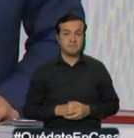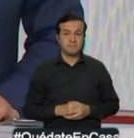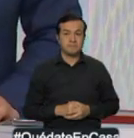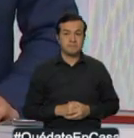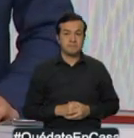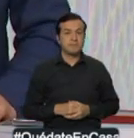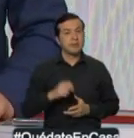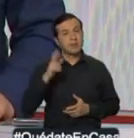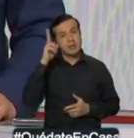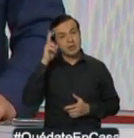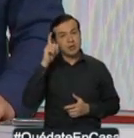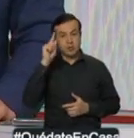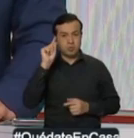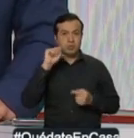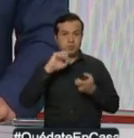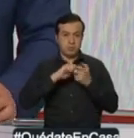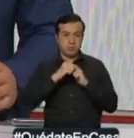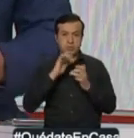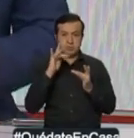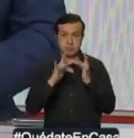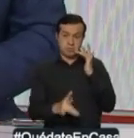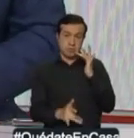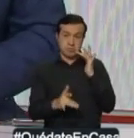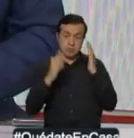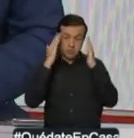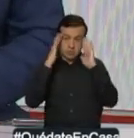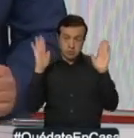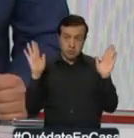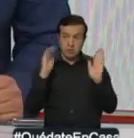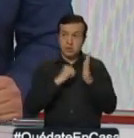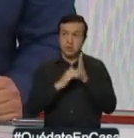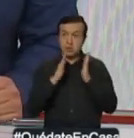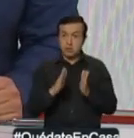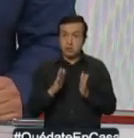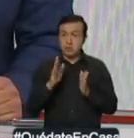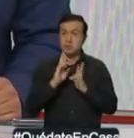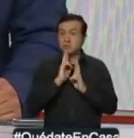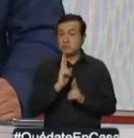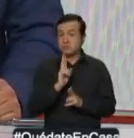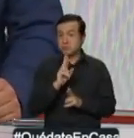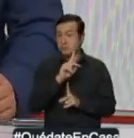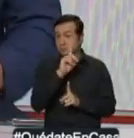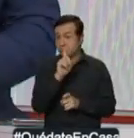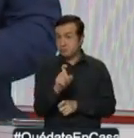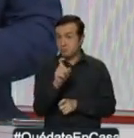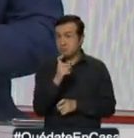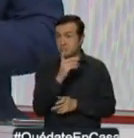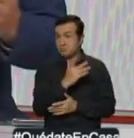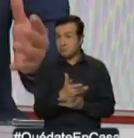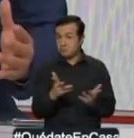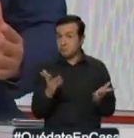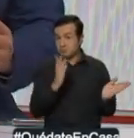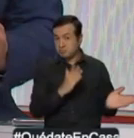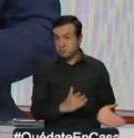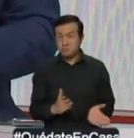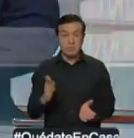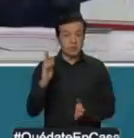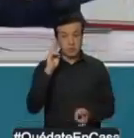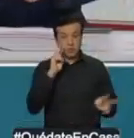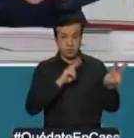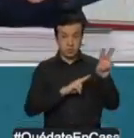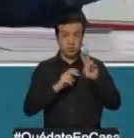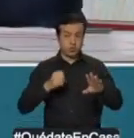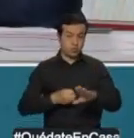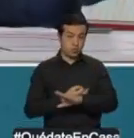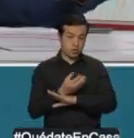creo que tenemos un inconveniente no sé si la señora ministra podría responder esta inquietud se están tomando en cuenta las recomendaciones